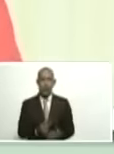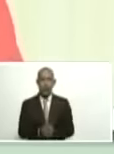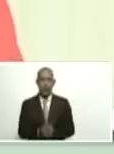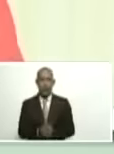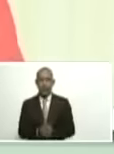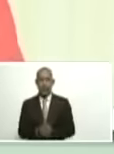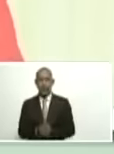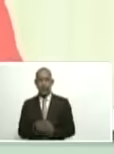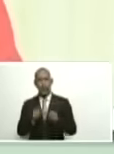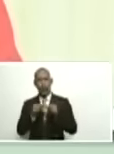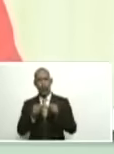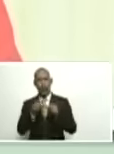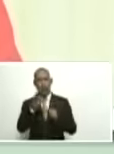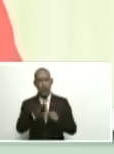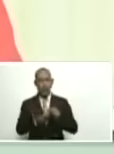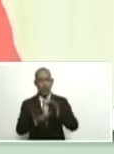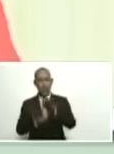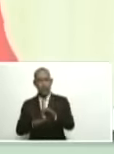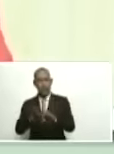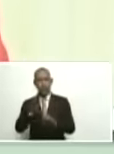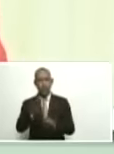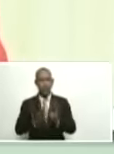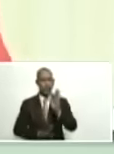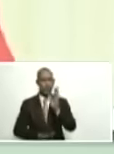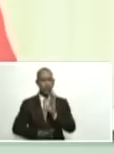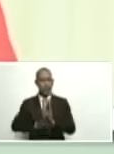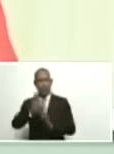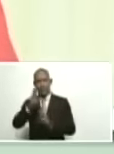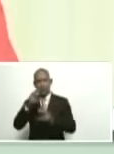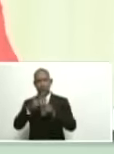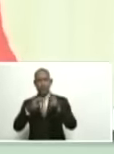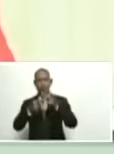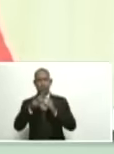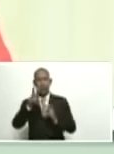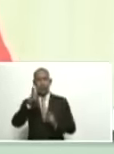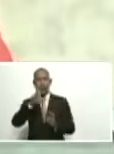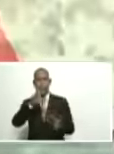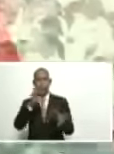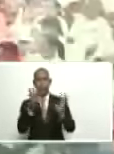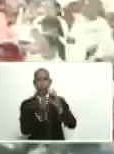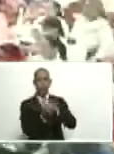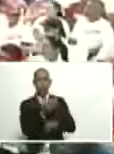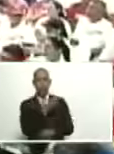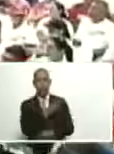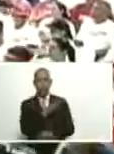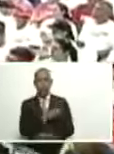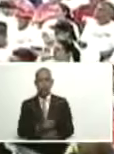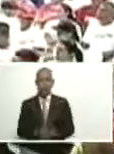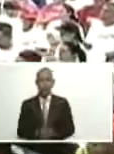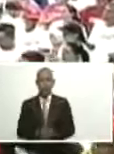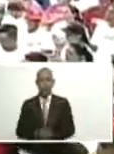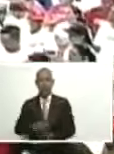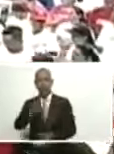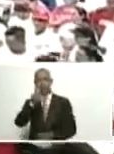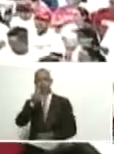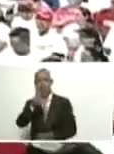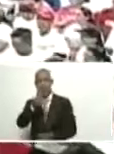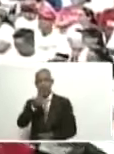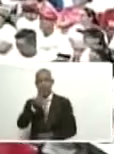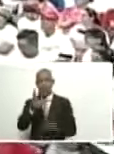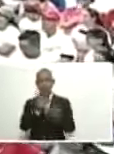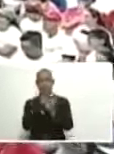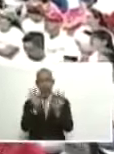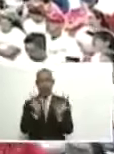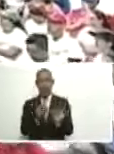de avanzar en la construcción de una nueva sociedad. Tenemos tres módulos que quiero mostrar